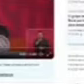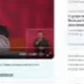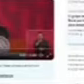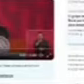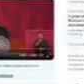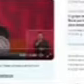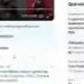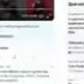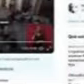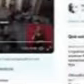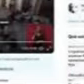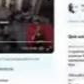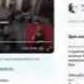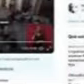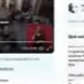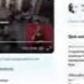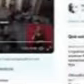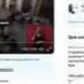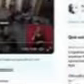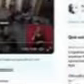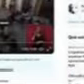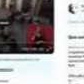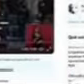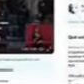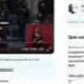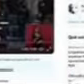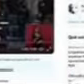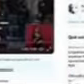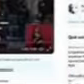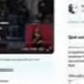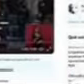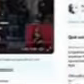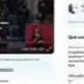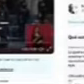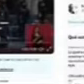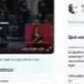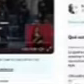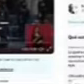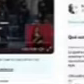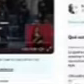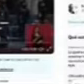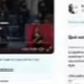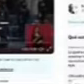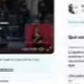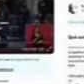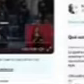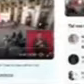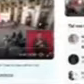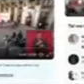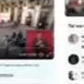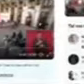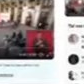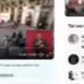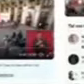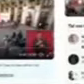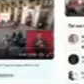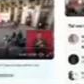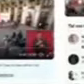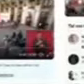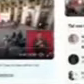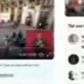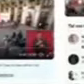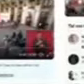diría que el aplauso. ¿Cuál es su opinión personal de la figura de